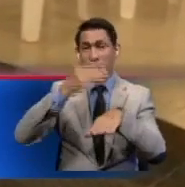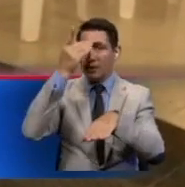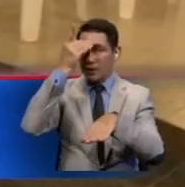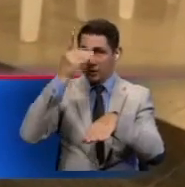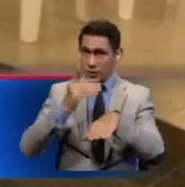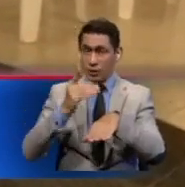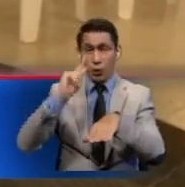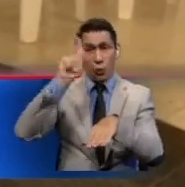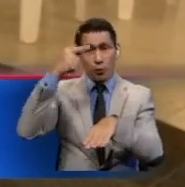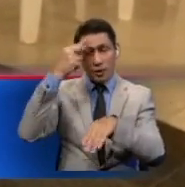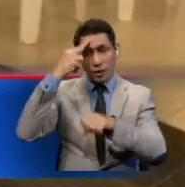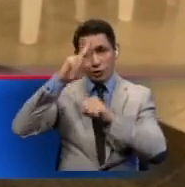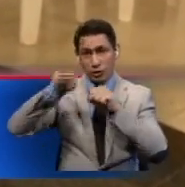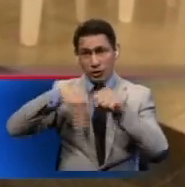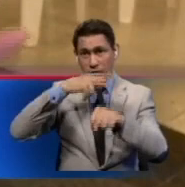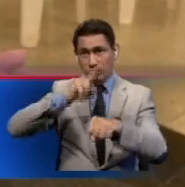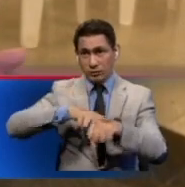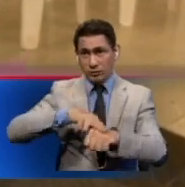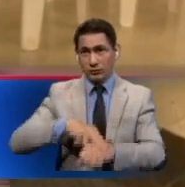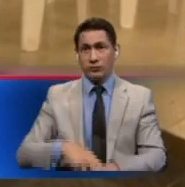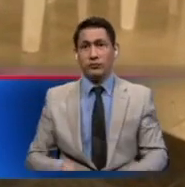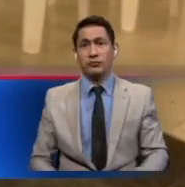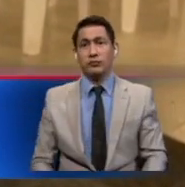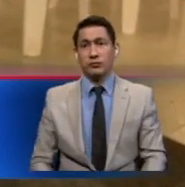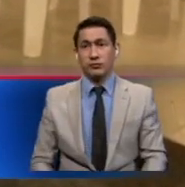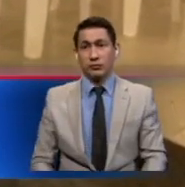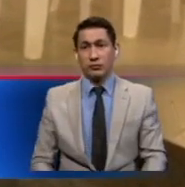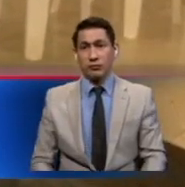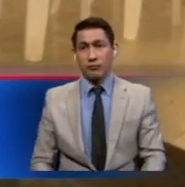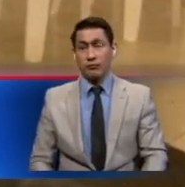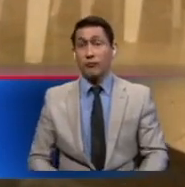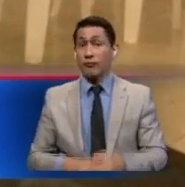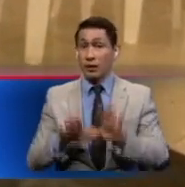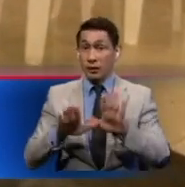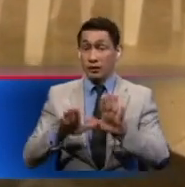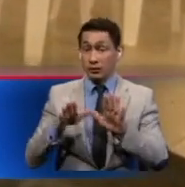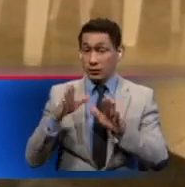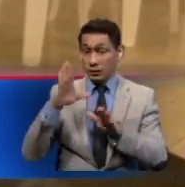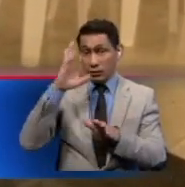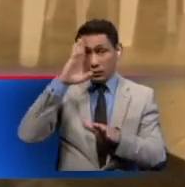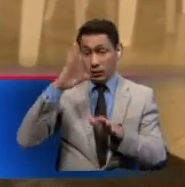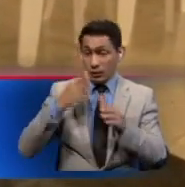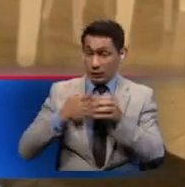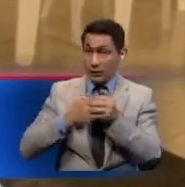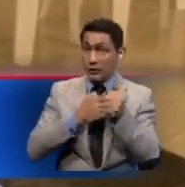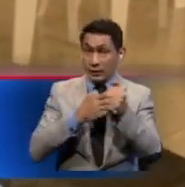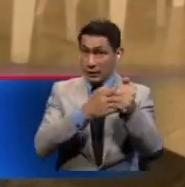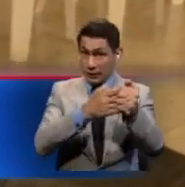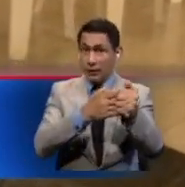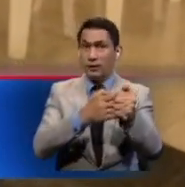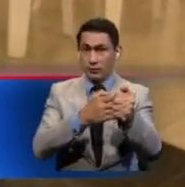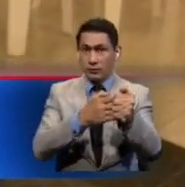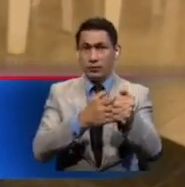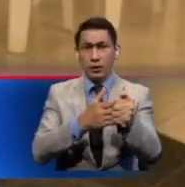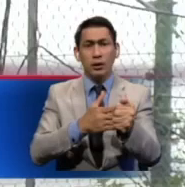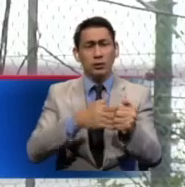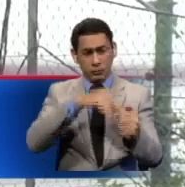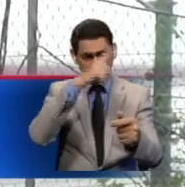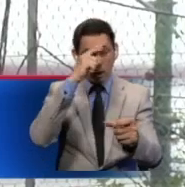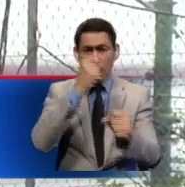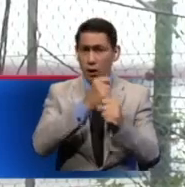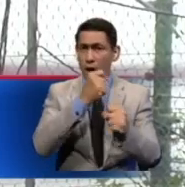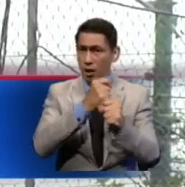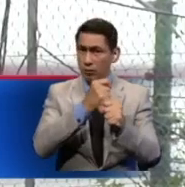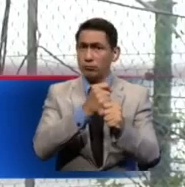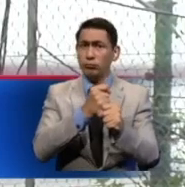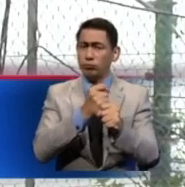cárceles de máxima seguridad a nivel nacional. Ellos están actuando relativamente de manera solidaria.